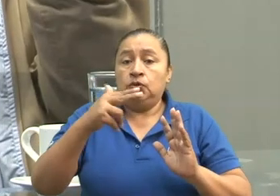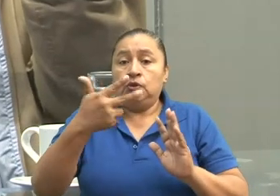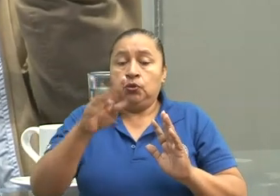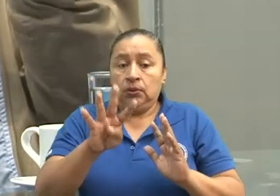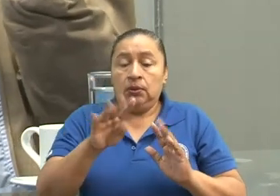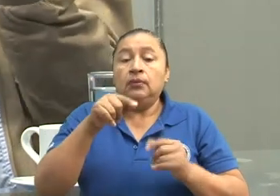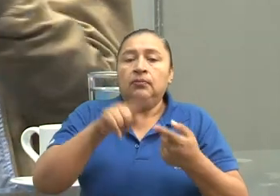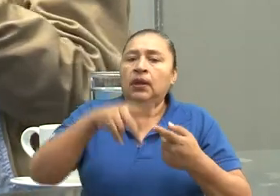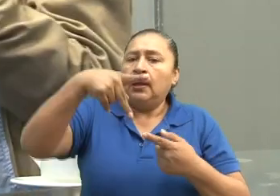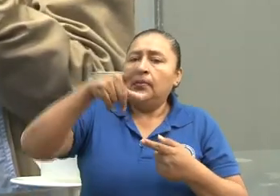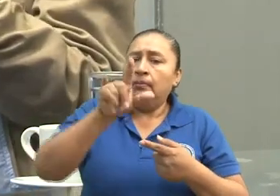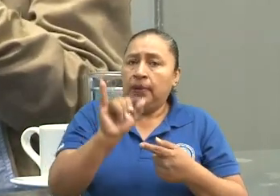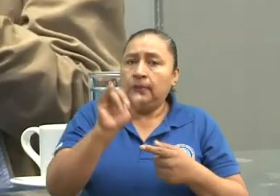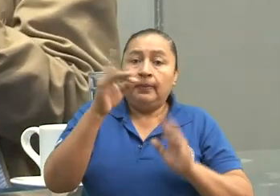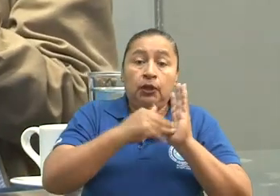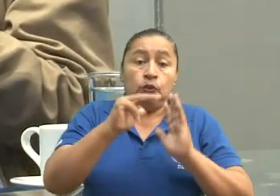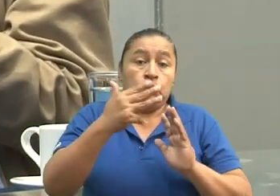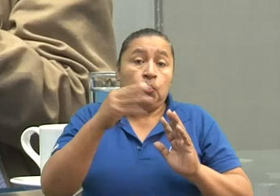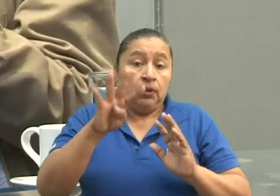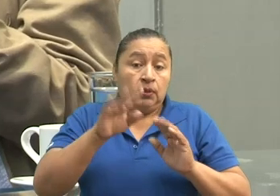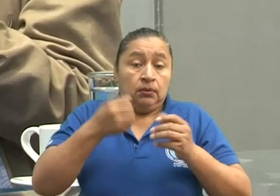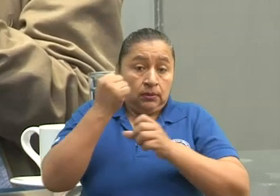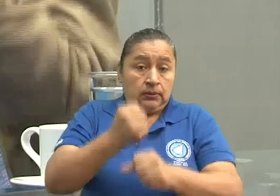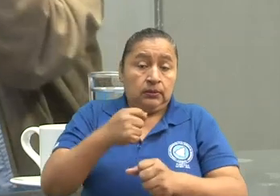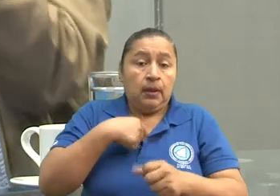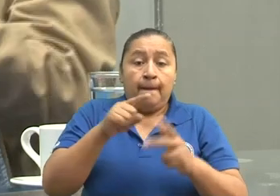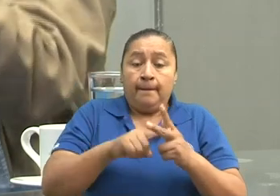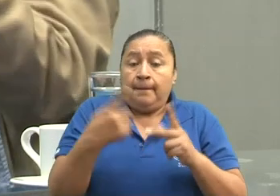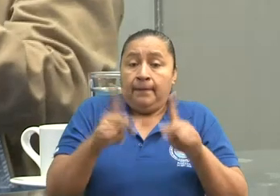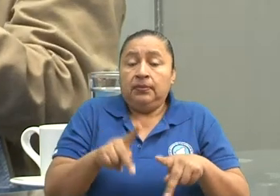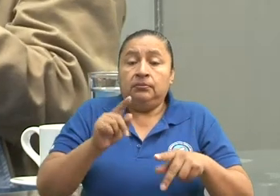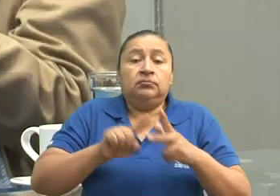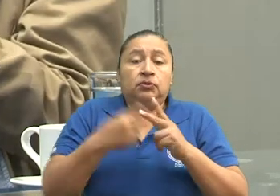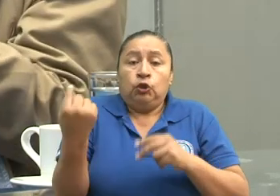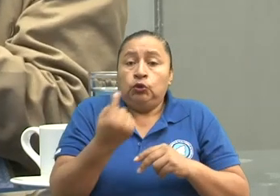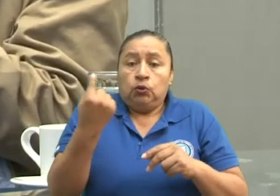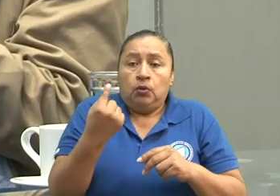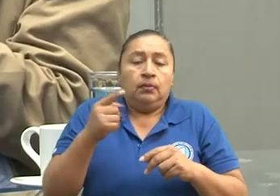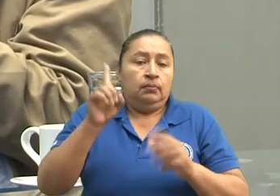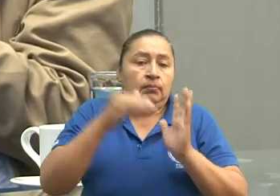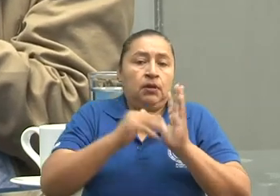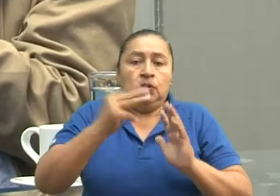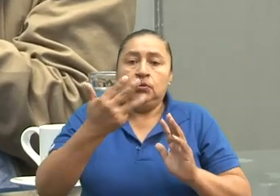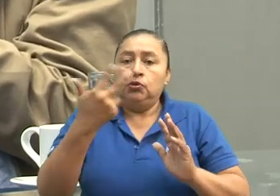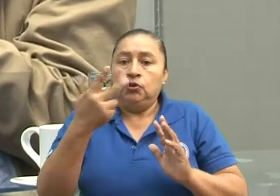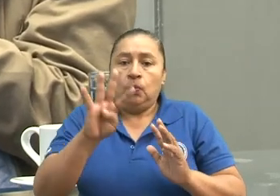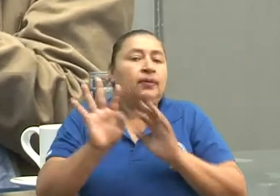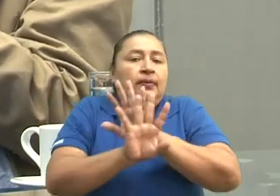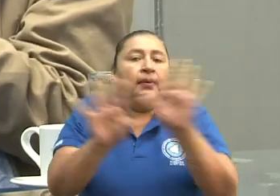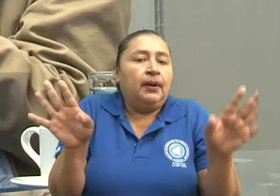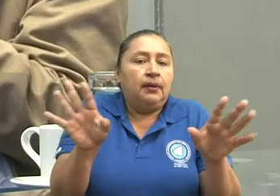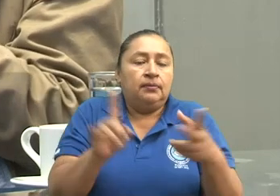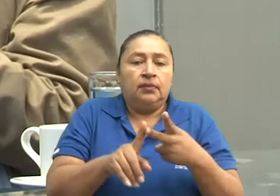se formó en el 44, realmente comenzó a participar él solo como partido político en el 84, ¿verdad? El